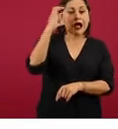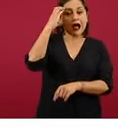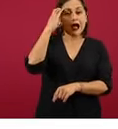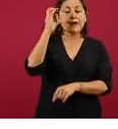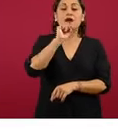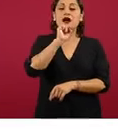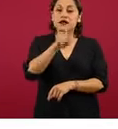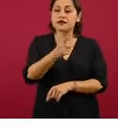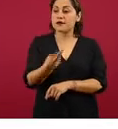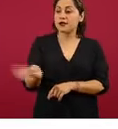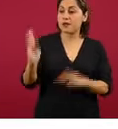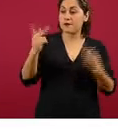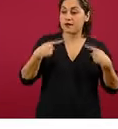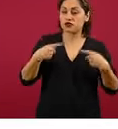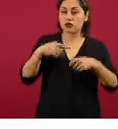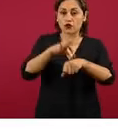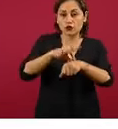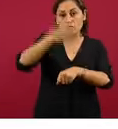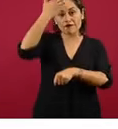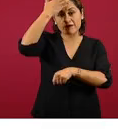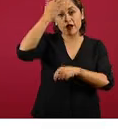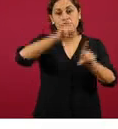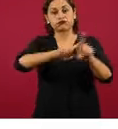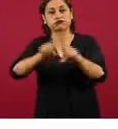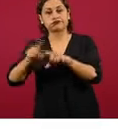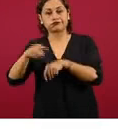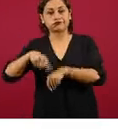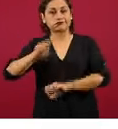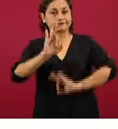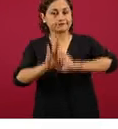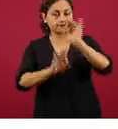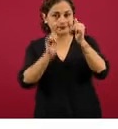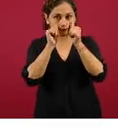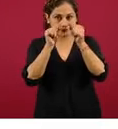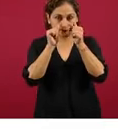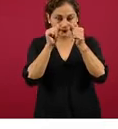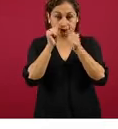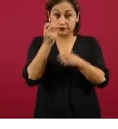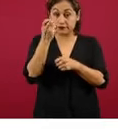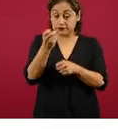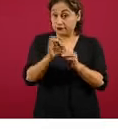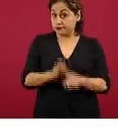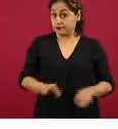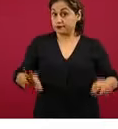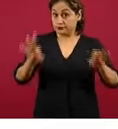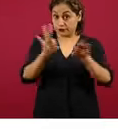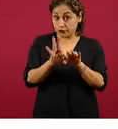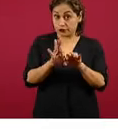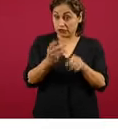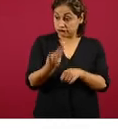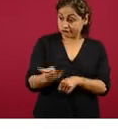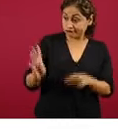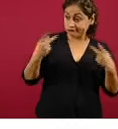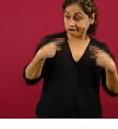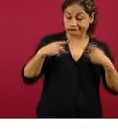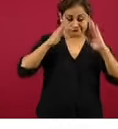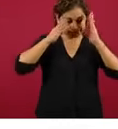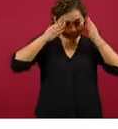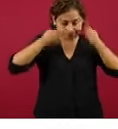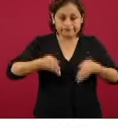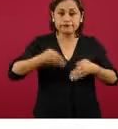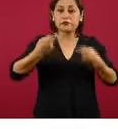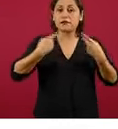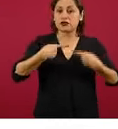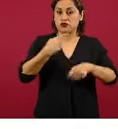insumos para poder tener este tipo de atenciones de mayor especialización, de mayor capacidad resolutiva en